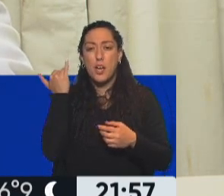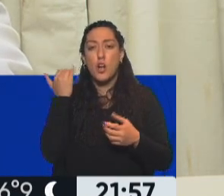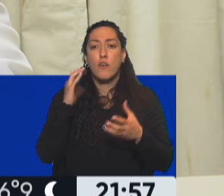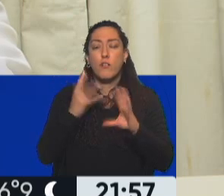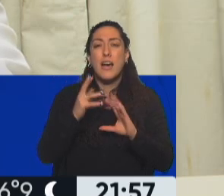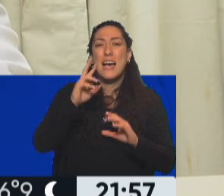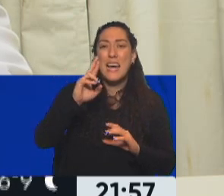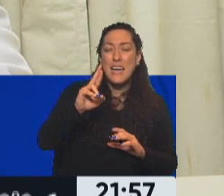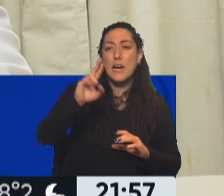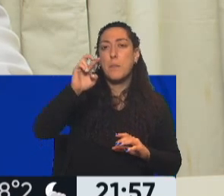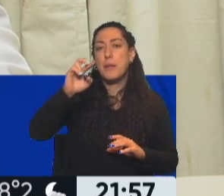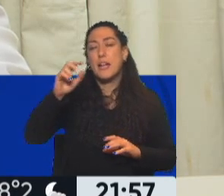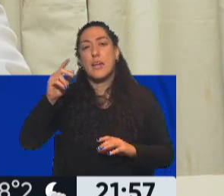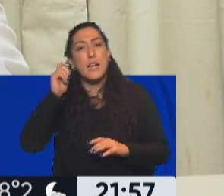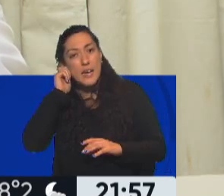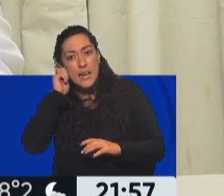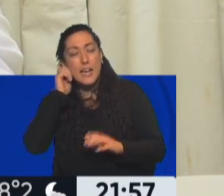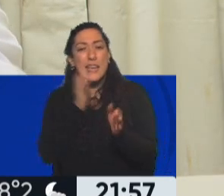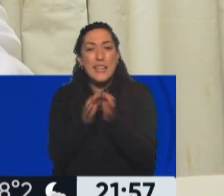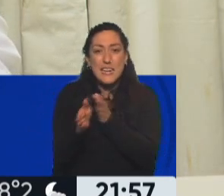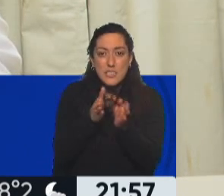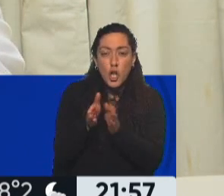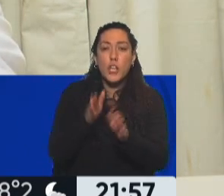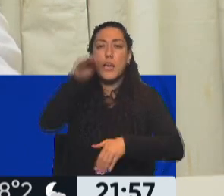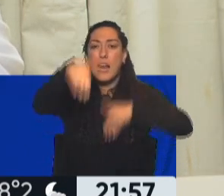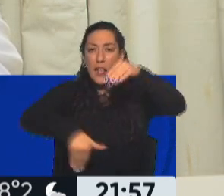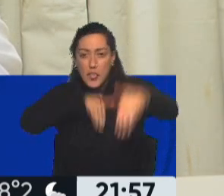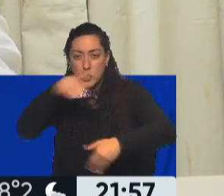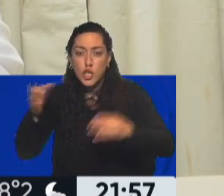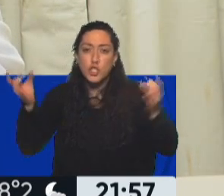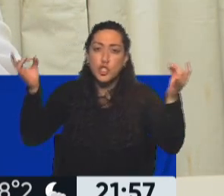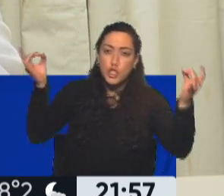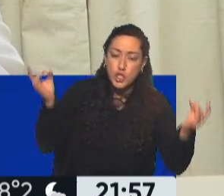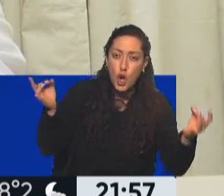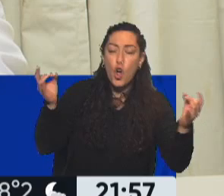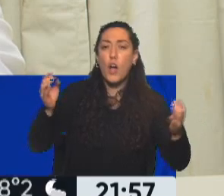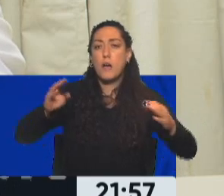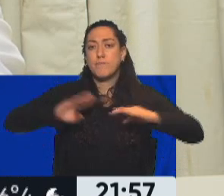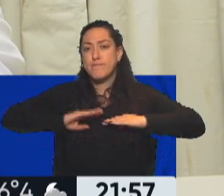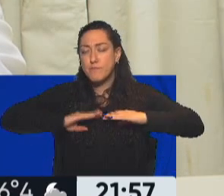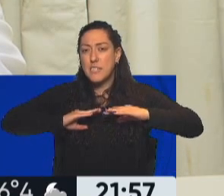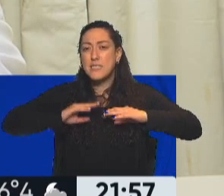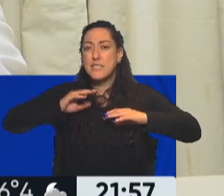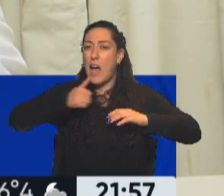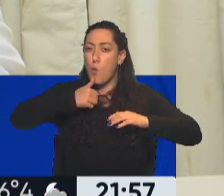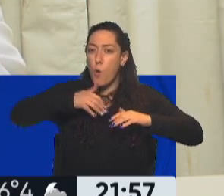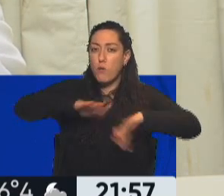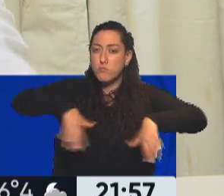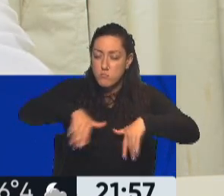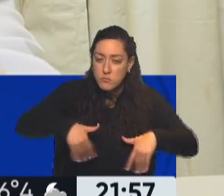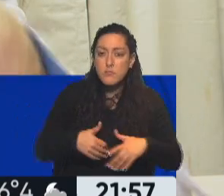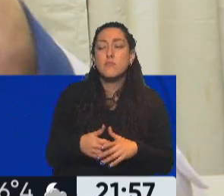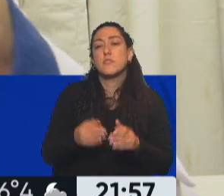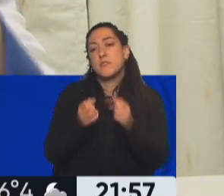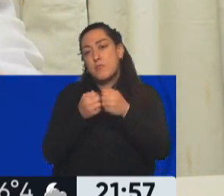tipo RPG kinesiología ejercicio físico como natación yoga gimnas acuática todo ese tipo de actividades mejora mucho la función